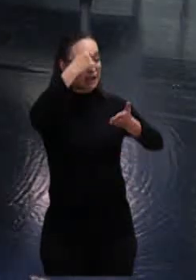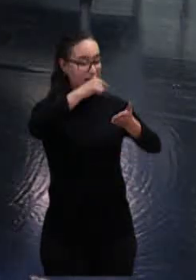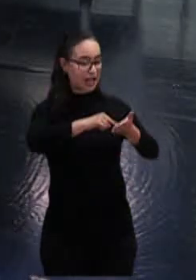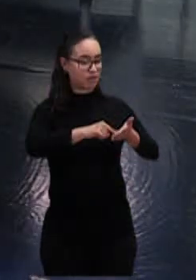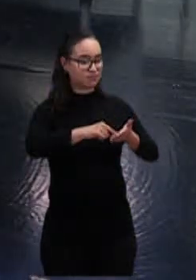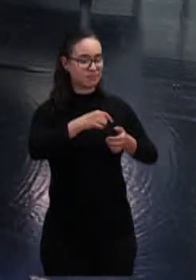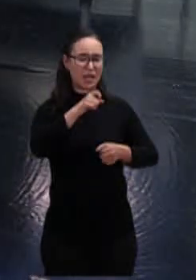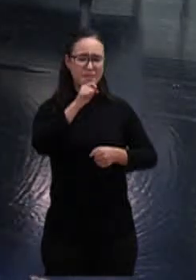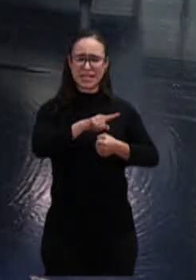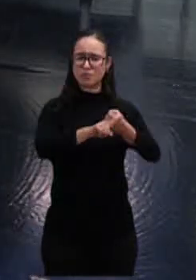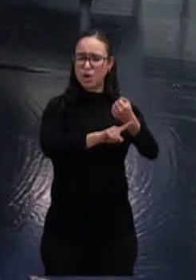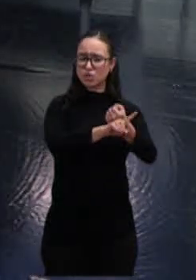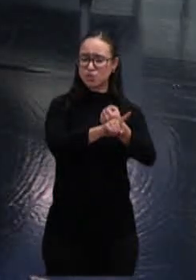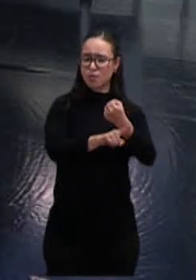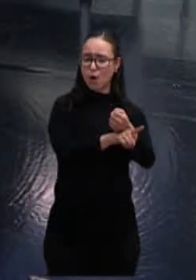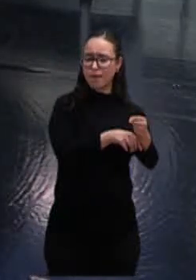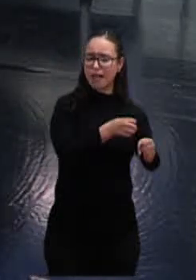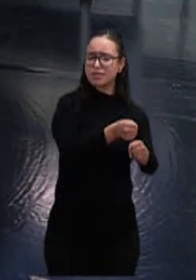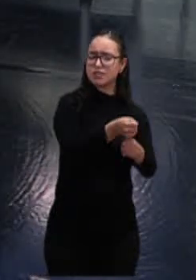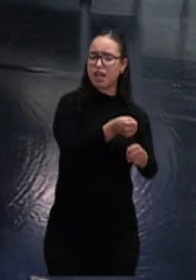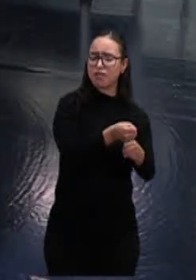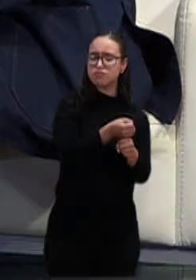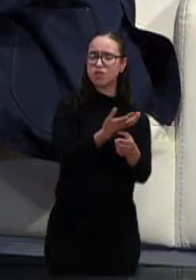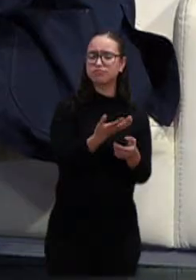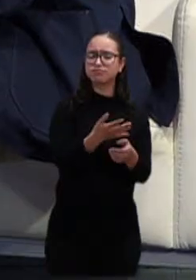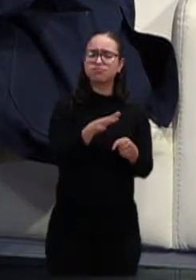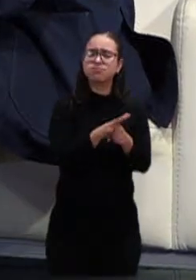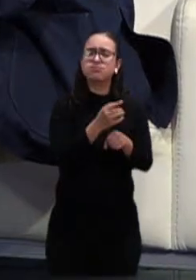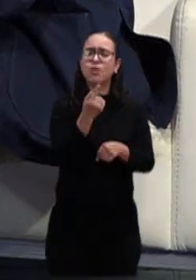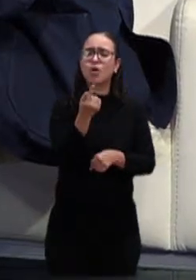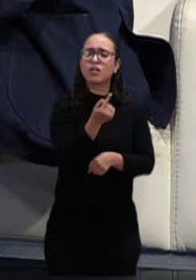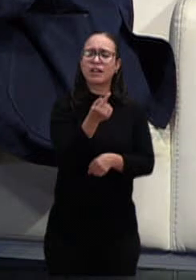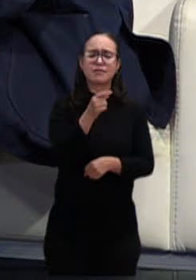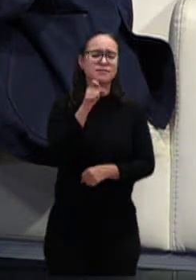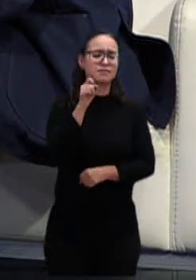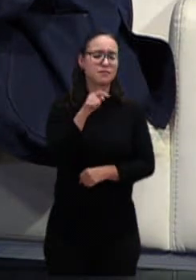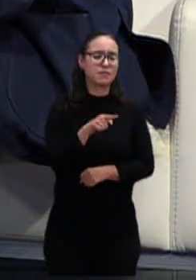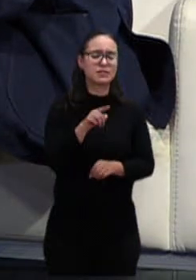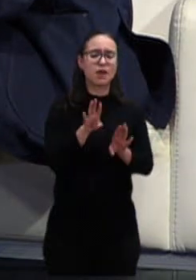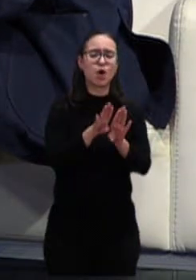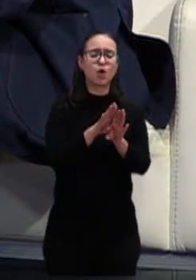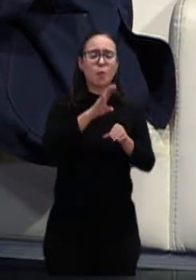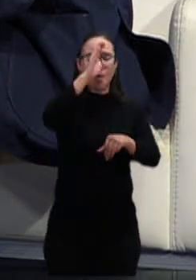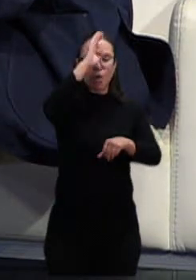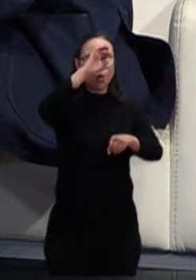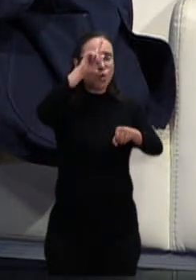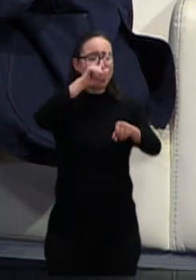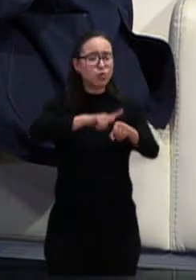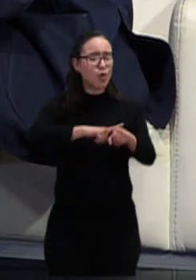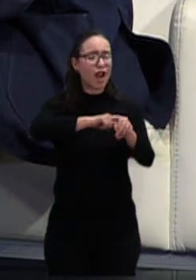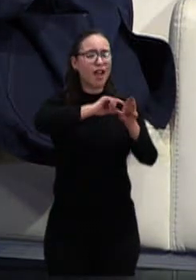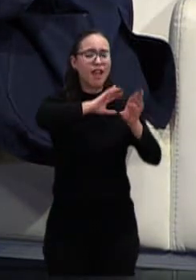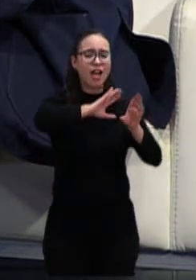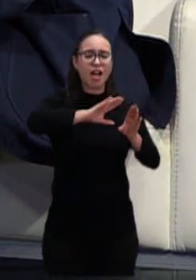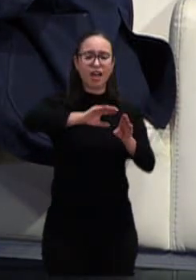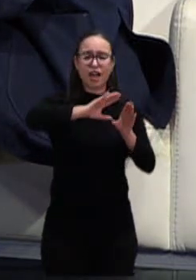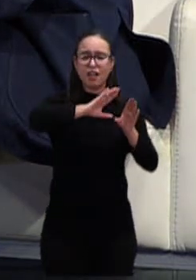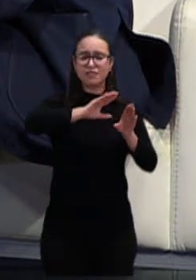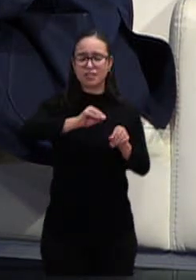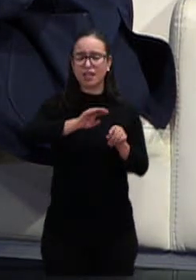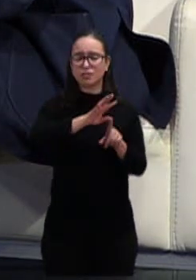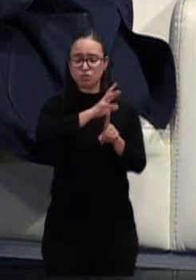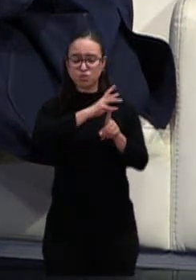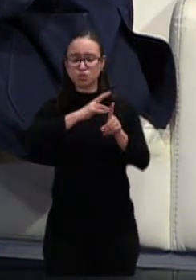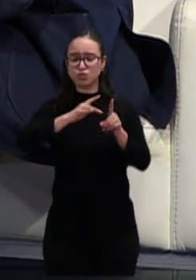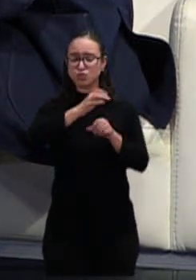problemas de violencia se generan por esta formación construcción cultural que tenemos entonces este cambio